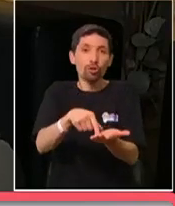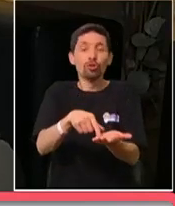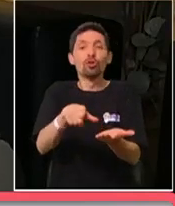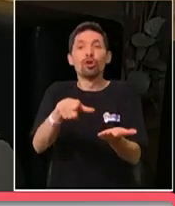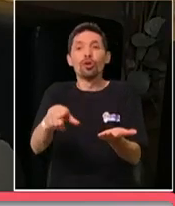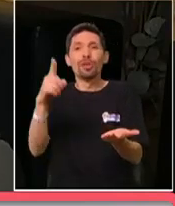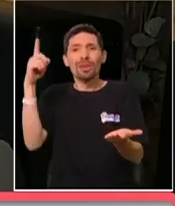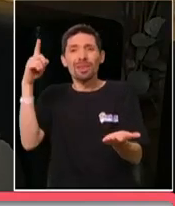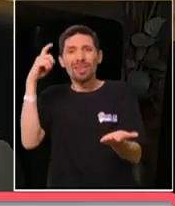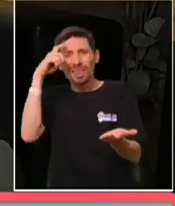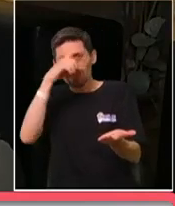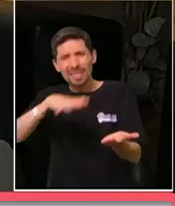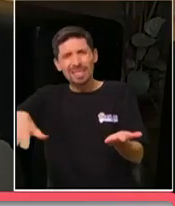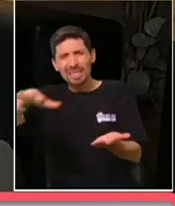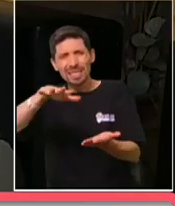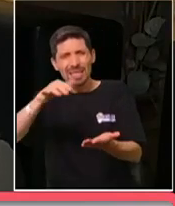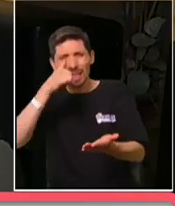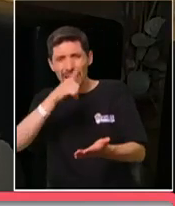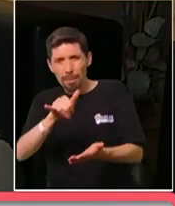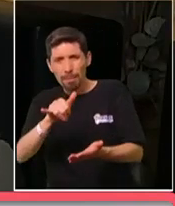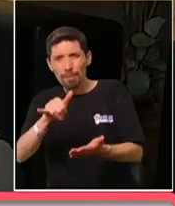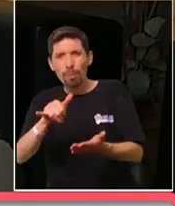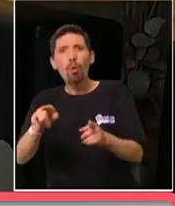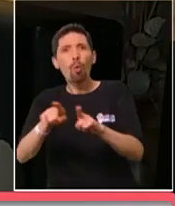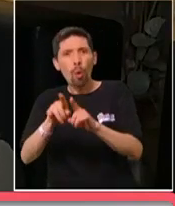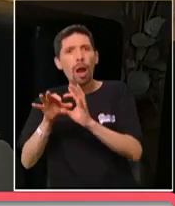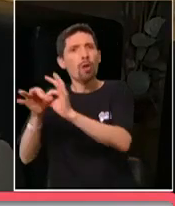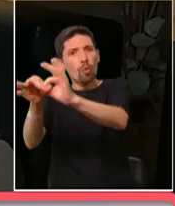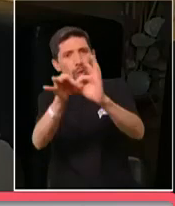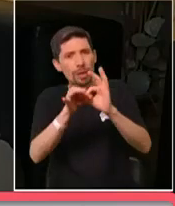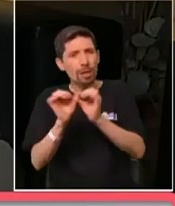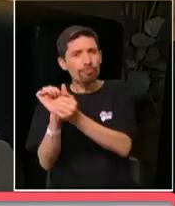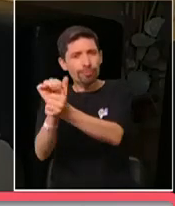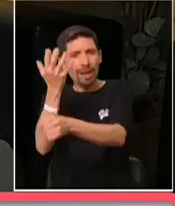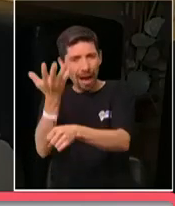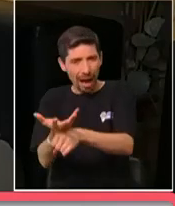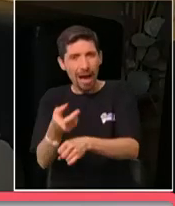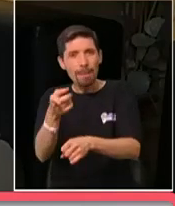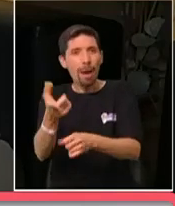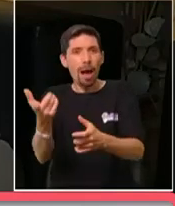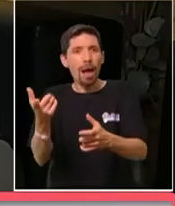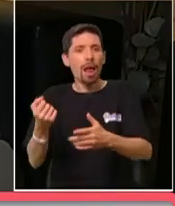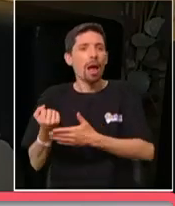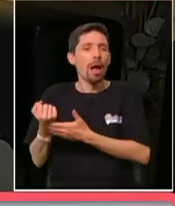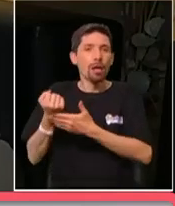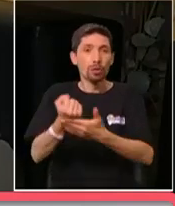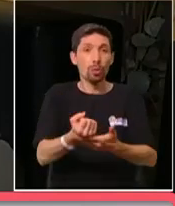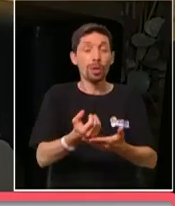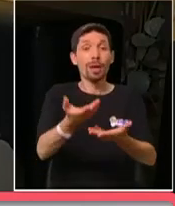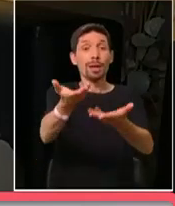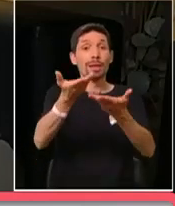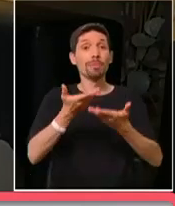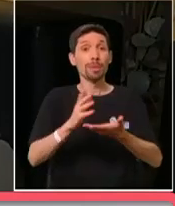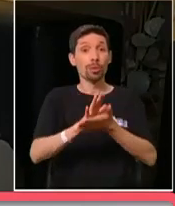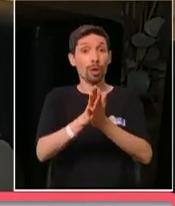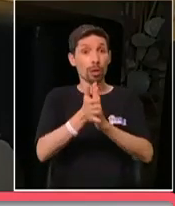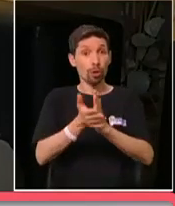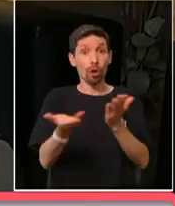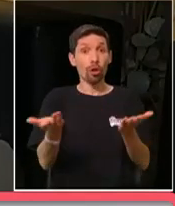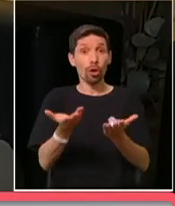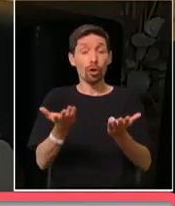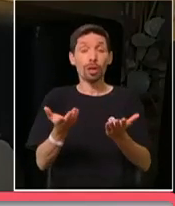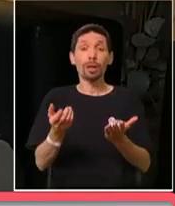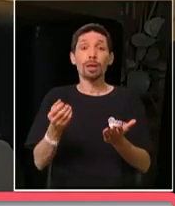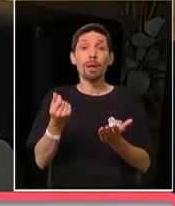difíciles para salir adelante y poner un granito de arena, así que invitarlos a todos a que donen, a que